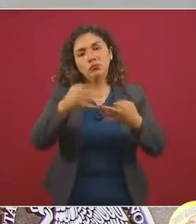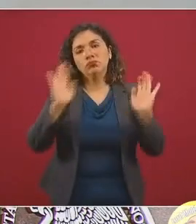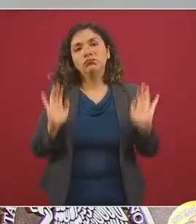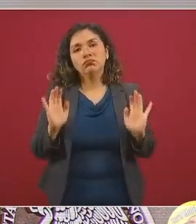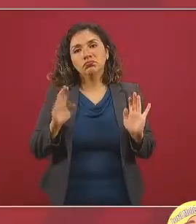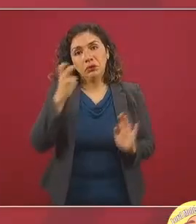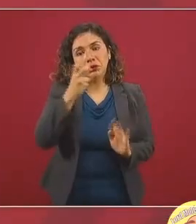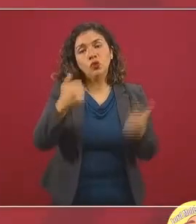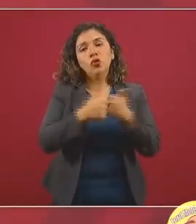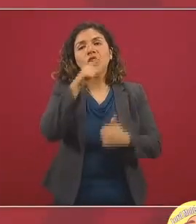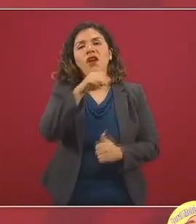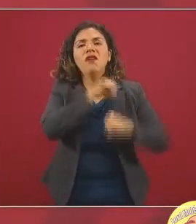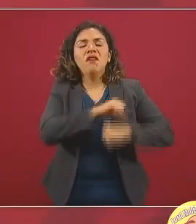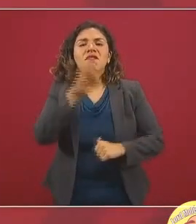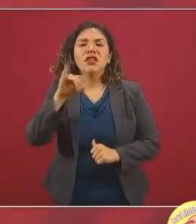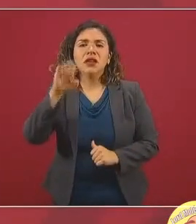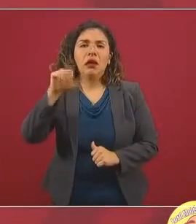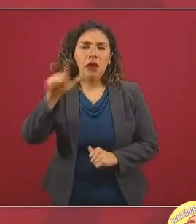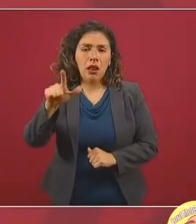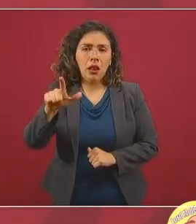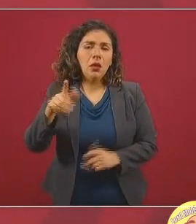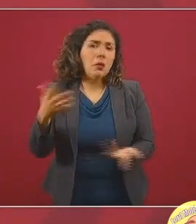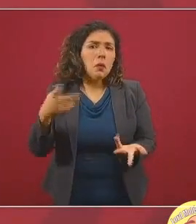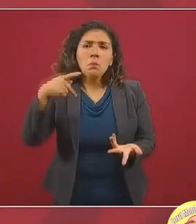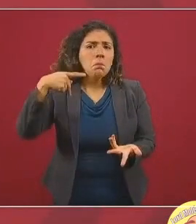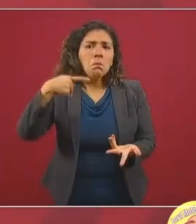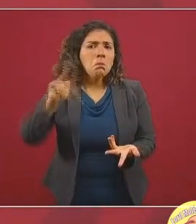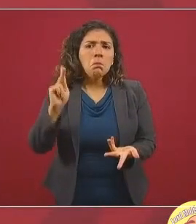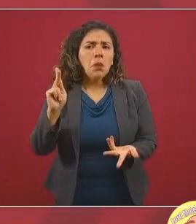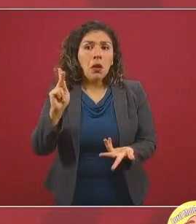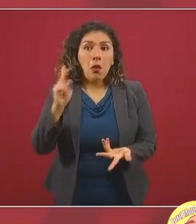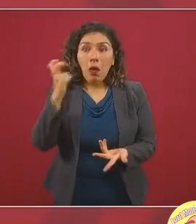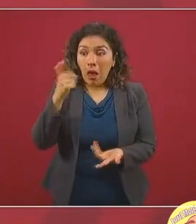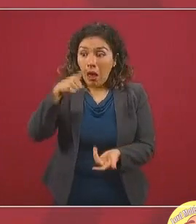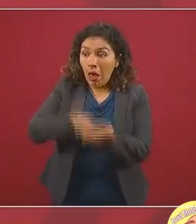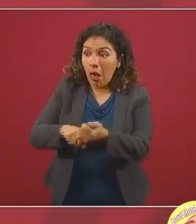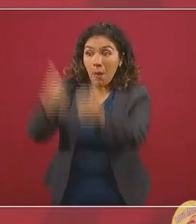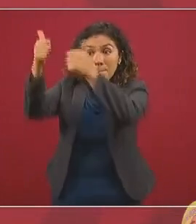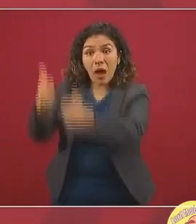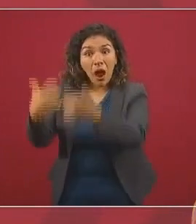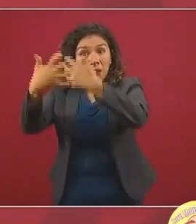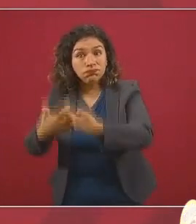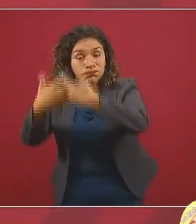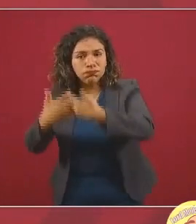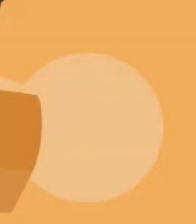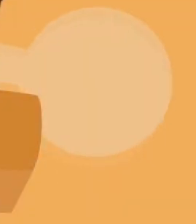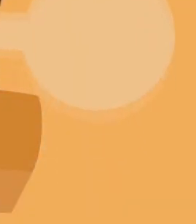tiene que ver con la Fiscalía, pero pues no implica detener ninguna obra.